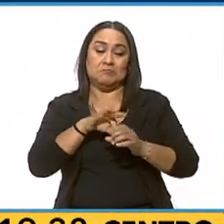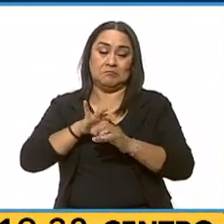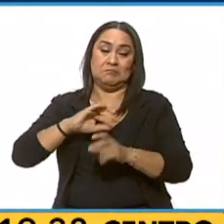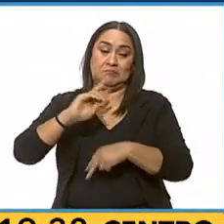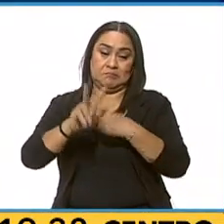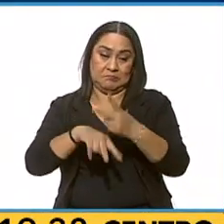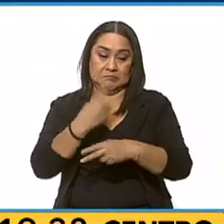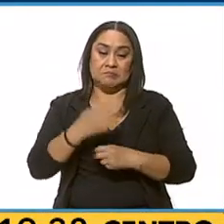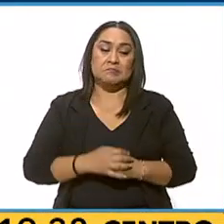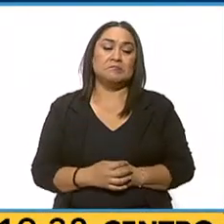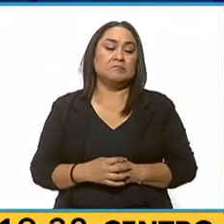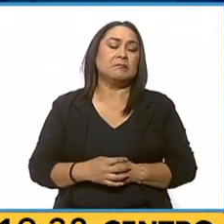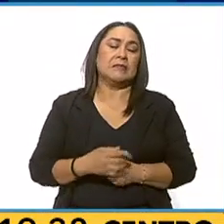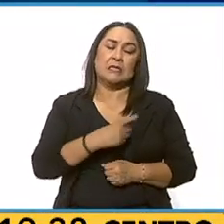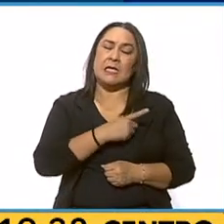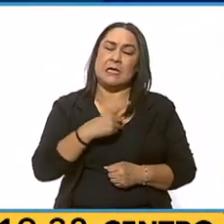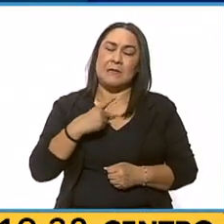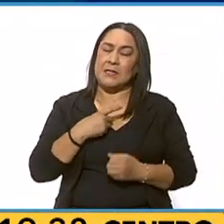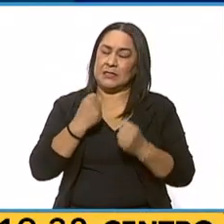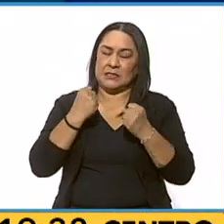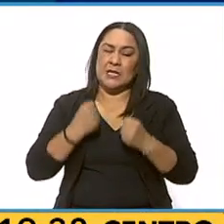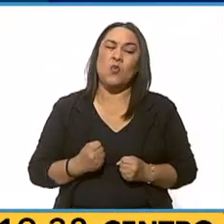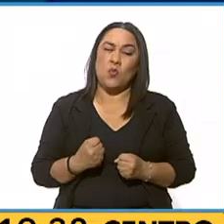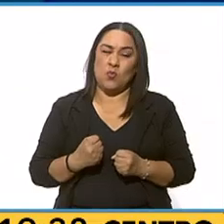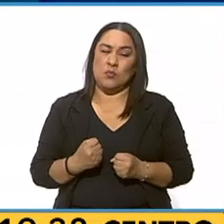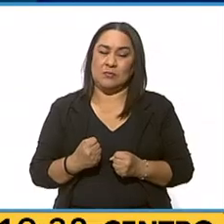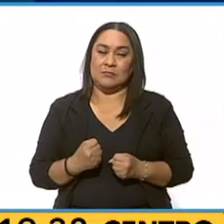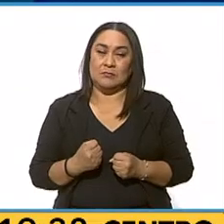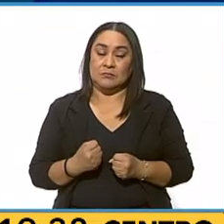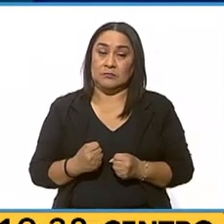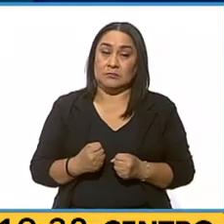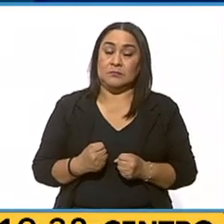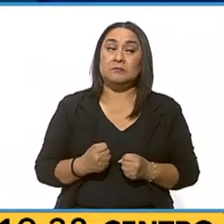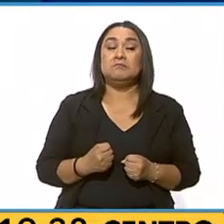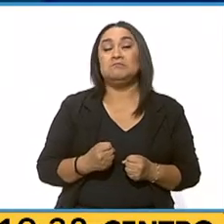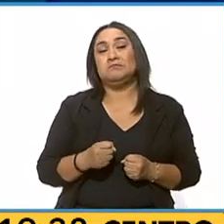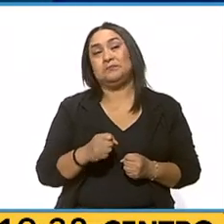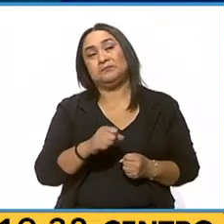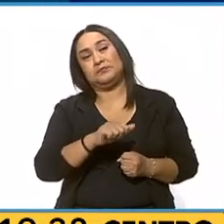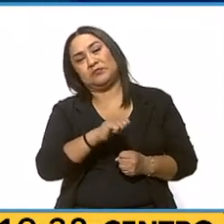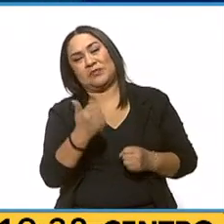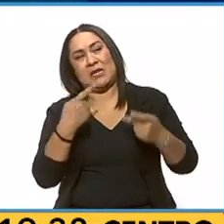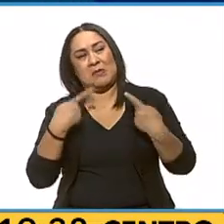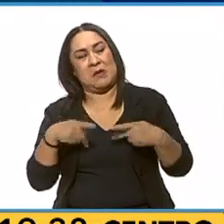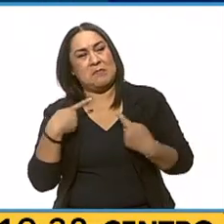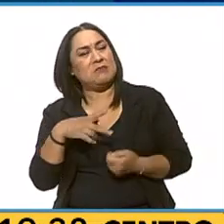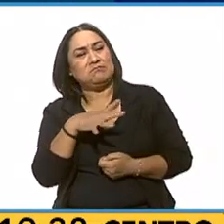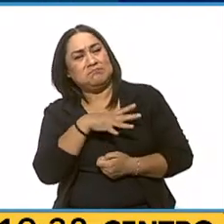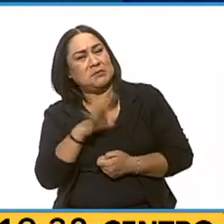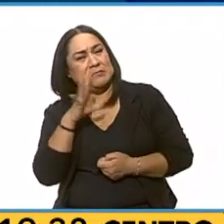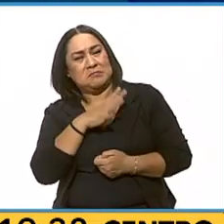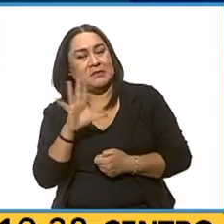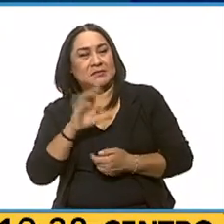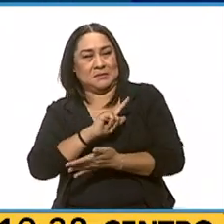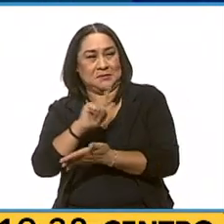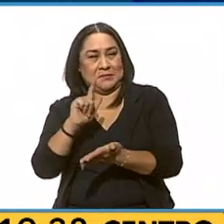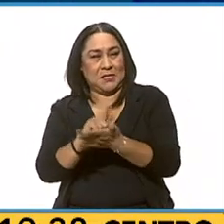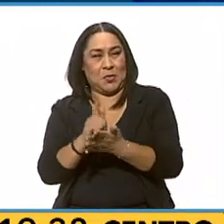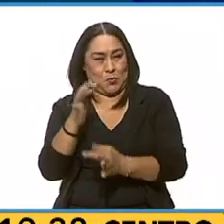Hay que estar clarísimos que los que se han opuesto a la reforma judicial,